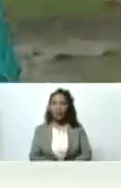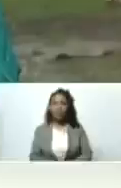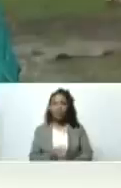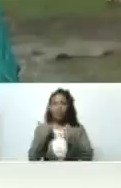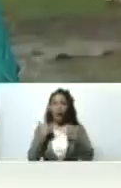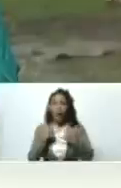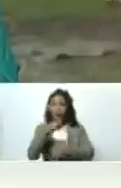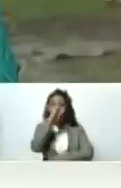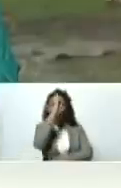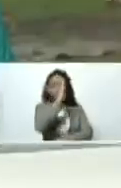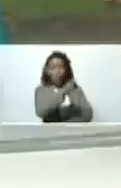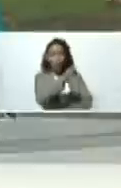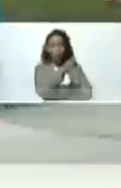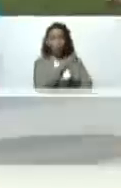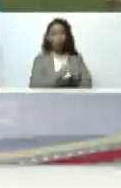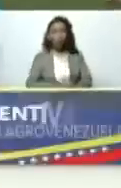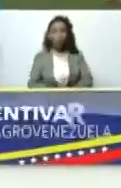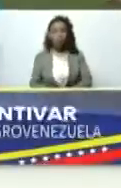directo